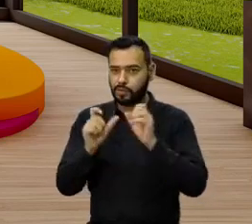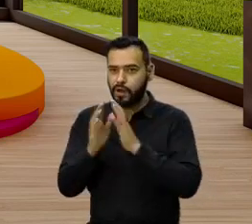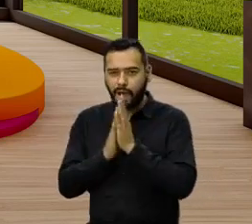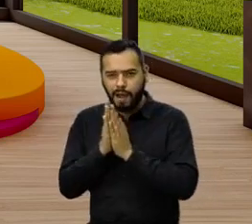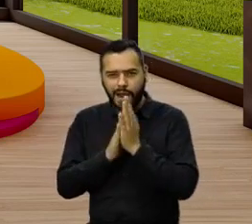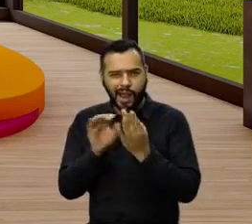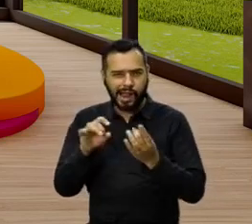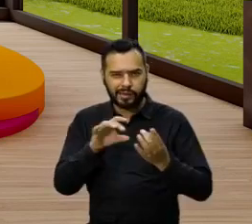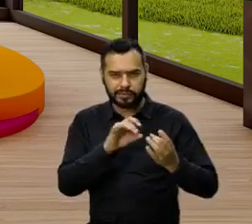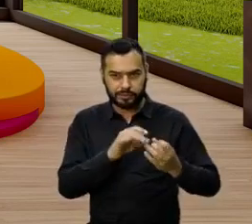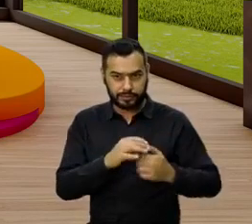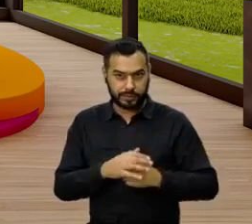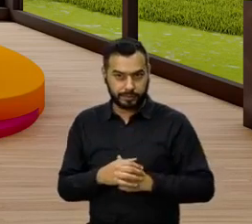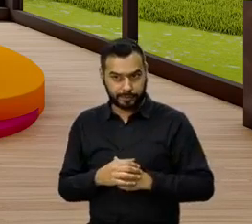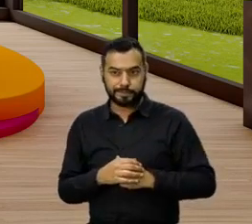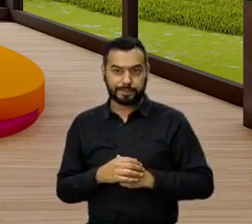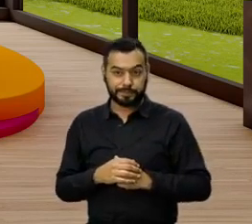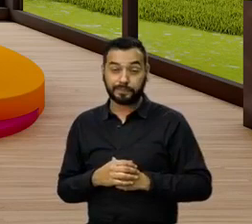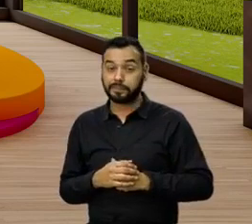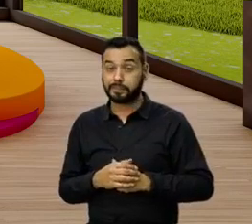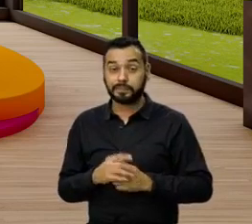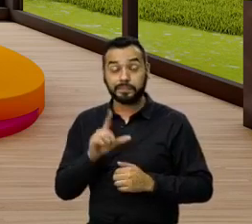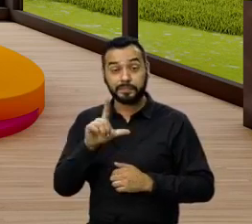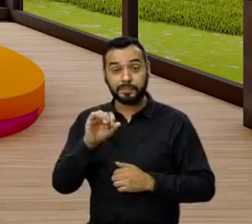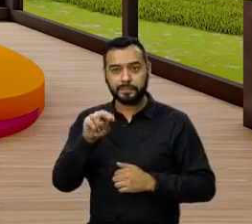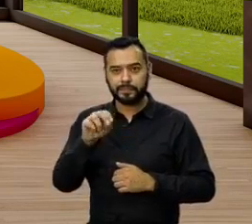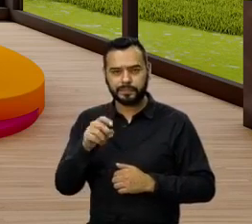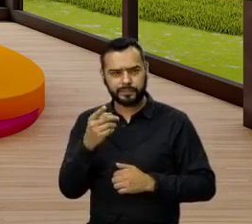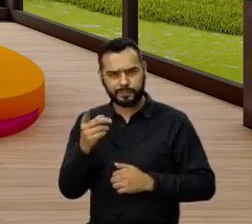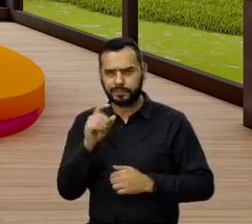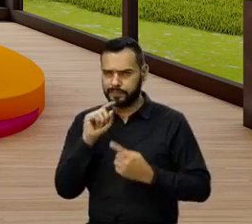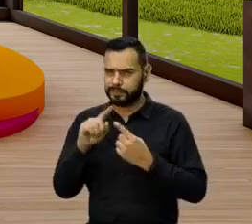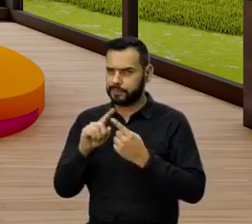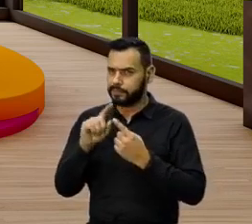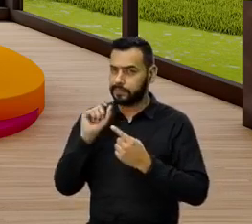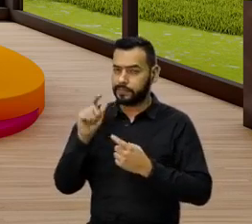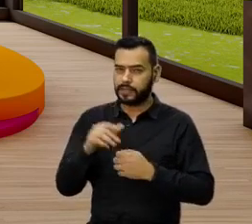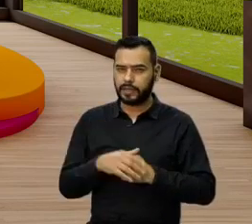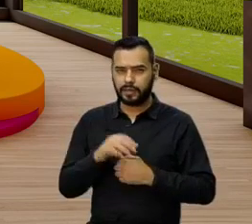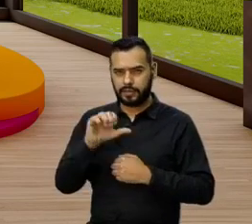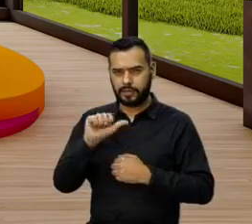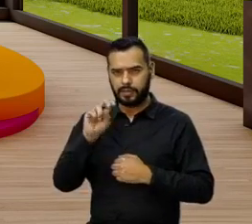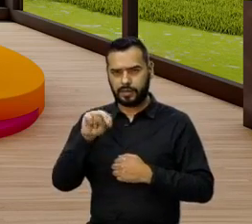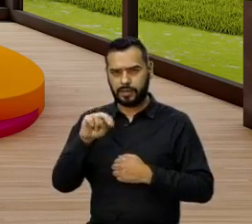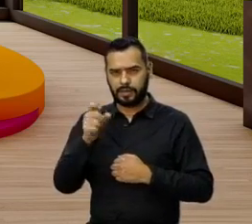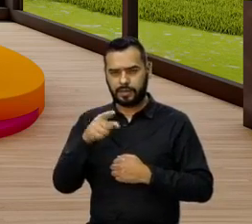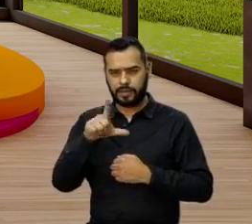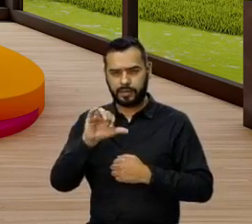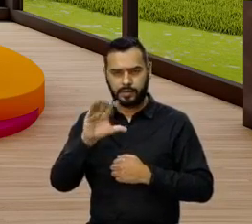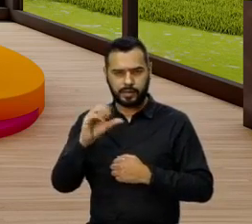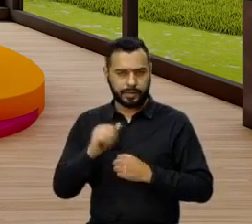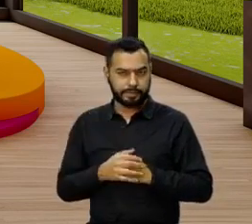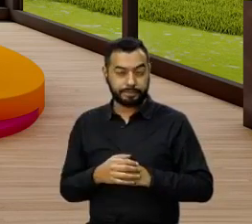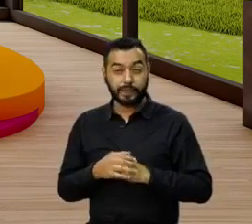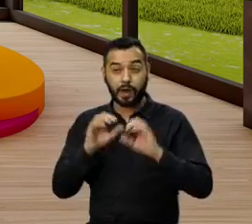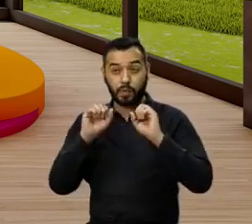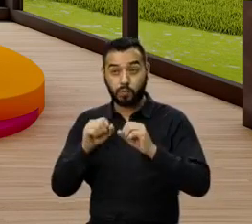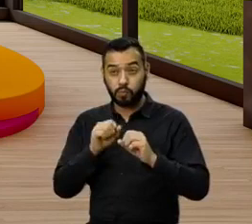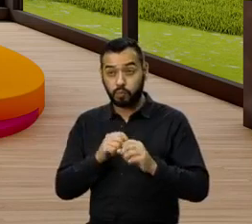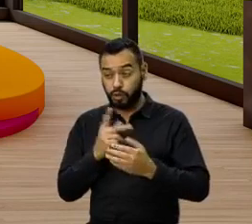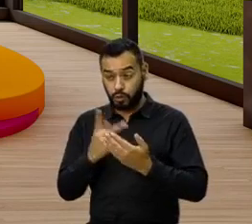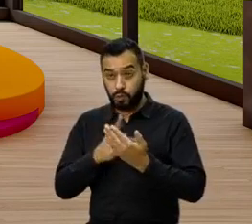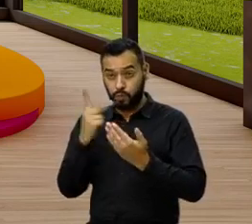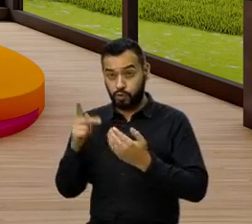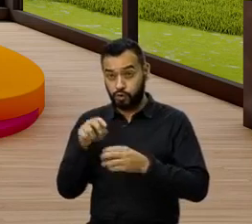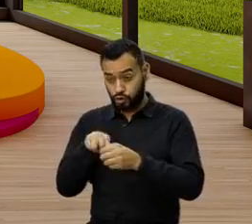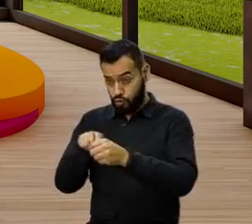activas en nuestro chat federal benito en línea o en otra parte va a ser la primera pregunta que no la sé angélica valència se puede llegar al